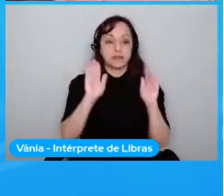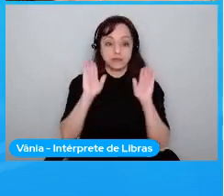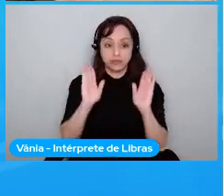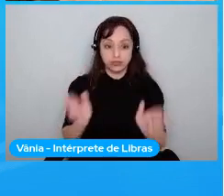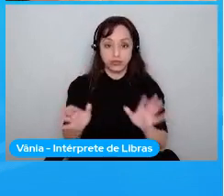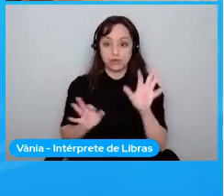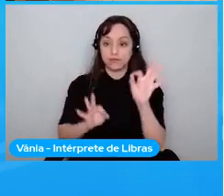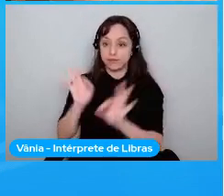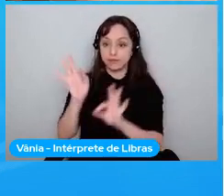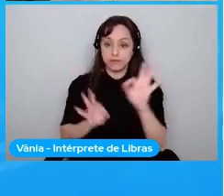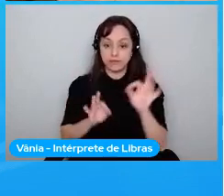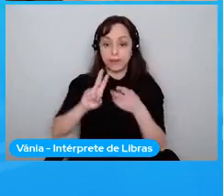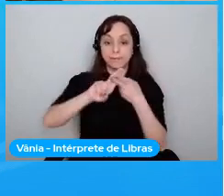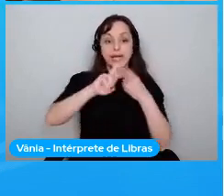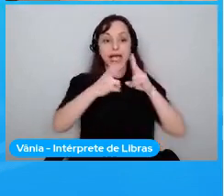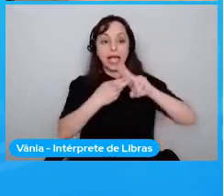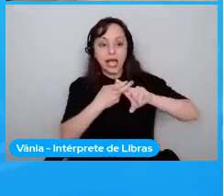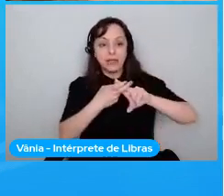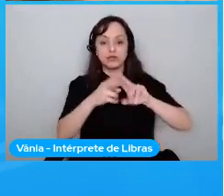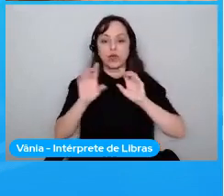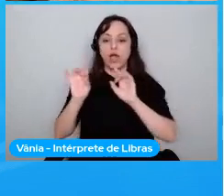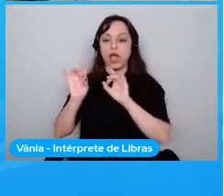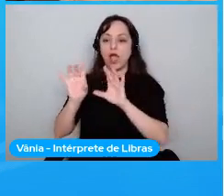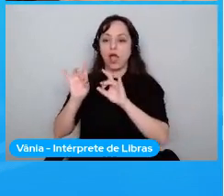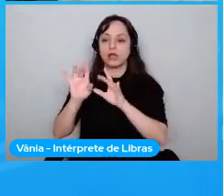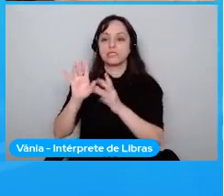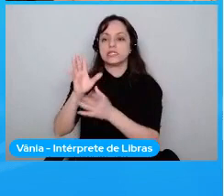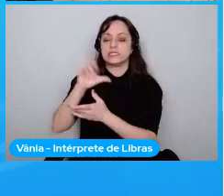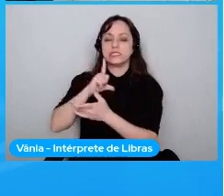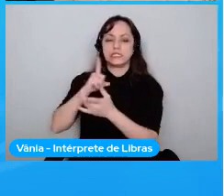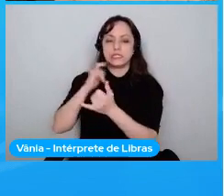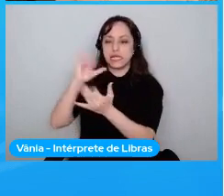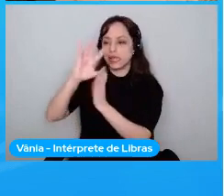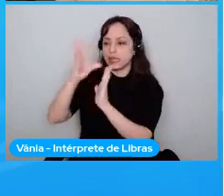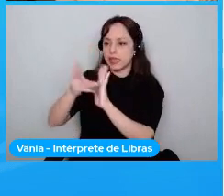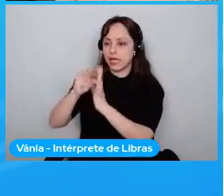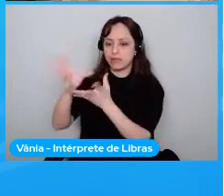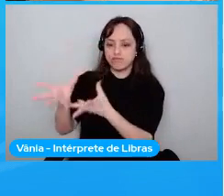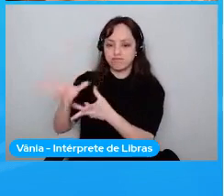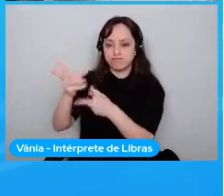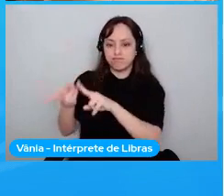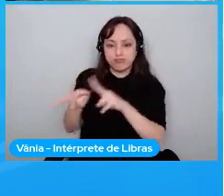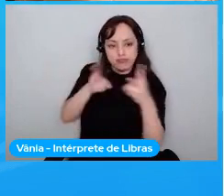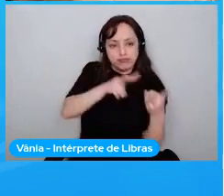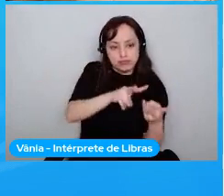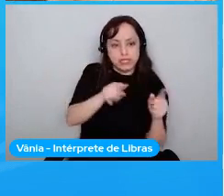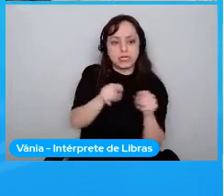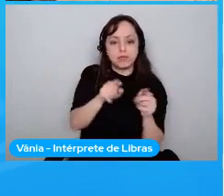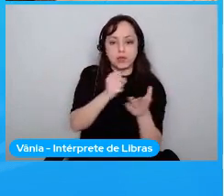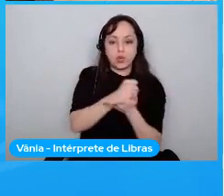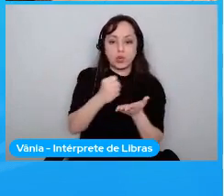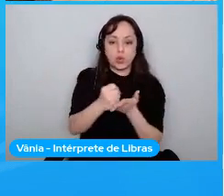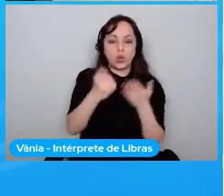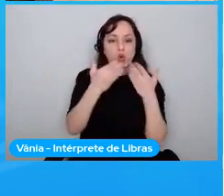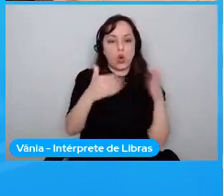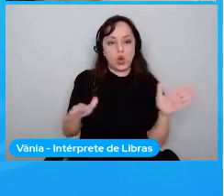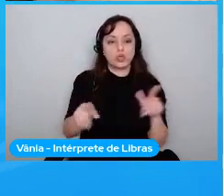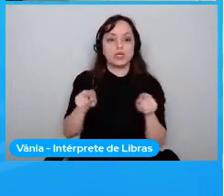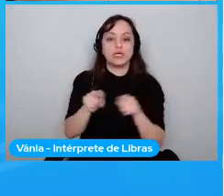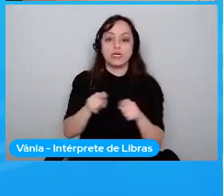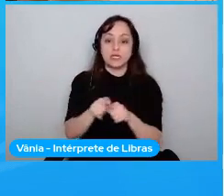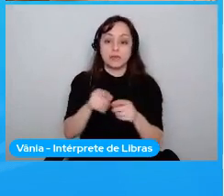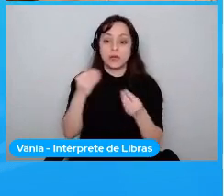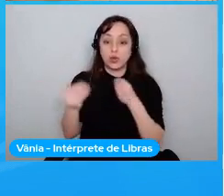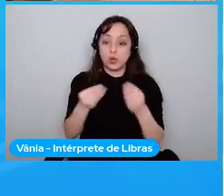infraestructura Python, automatizar la extracción de datos, migrar al formato Open Contract, levantar las red flags para